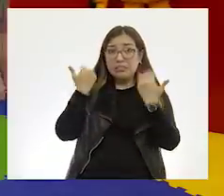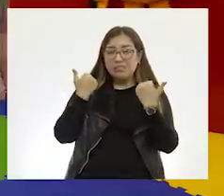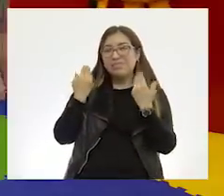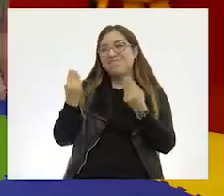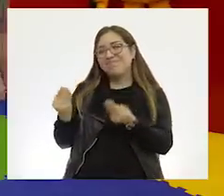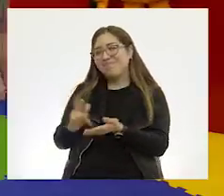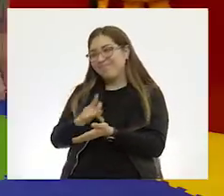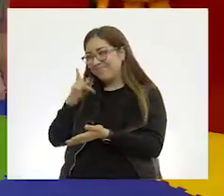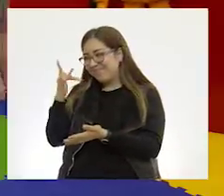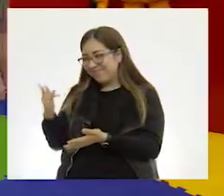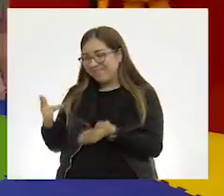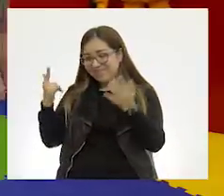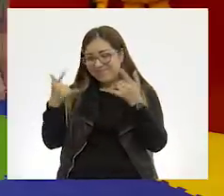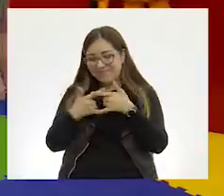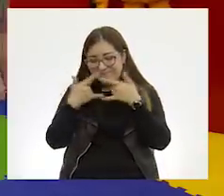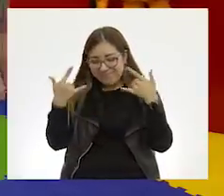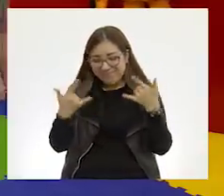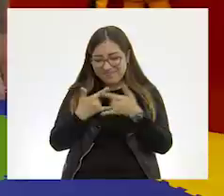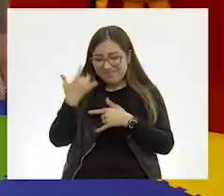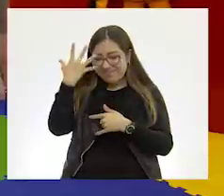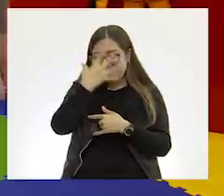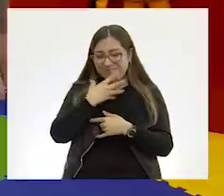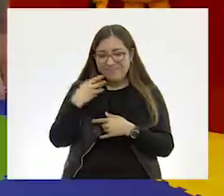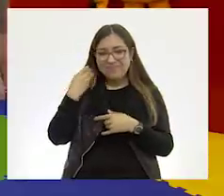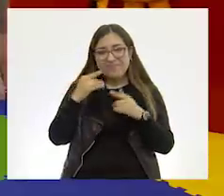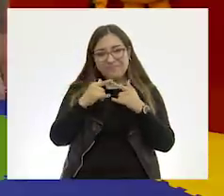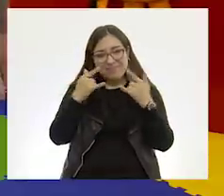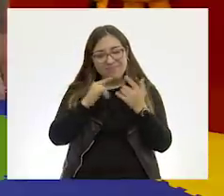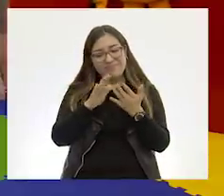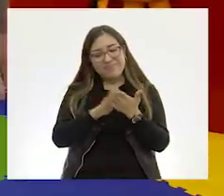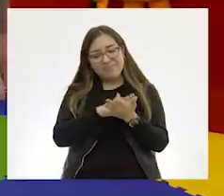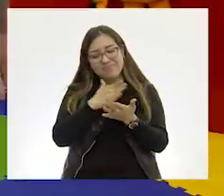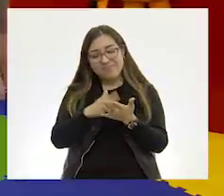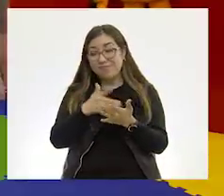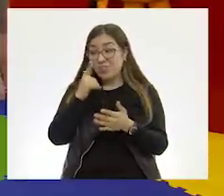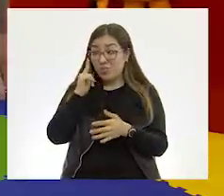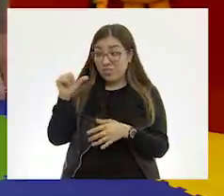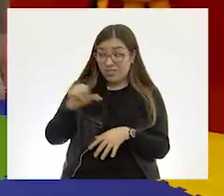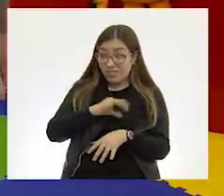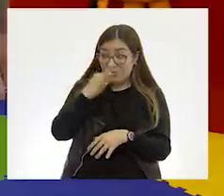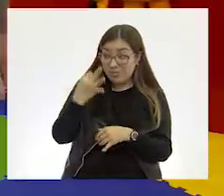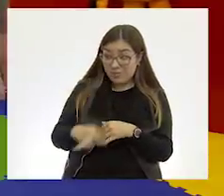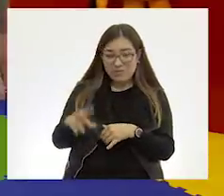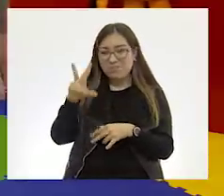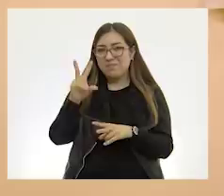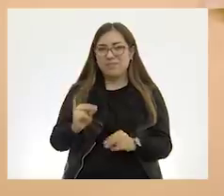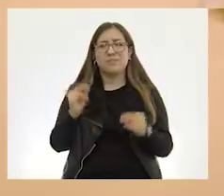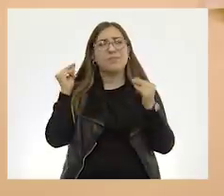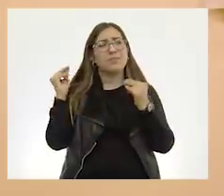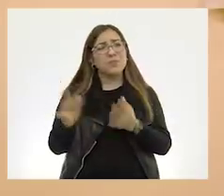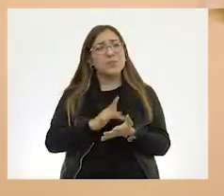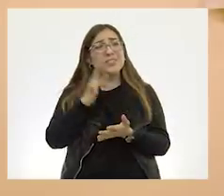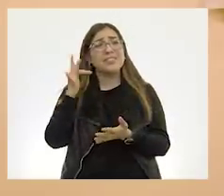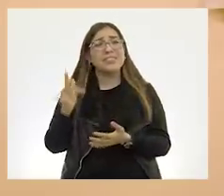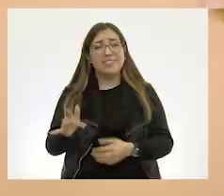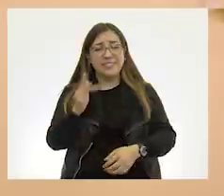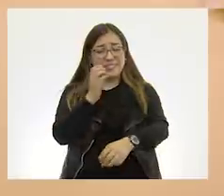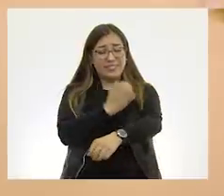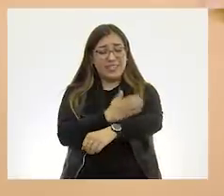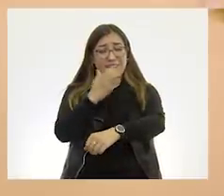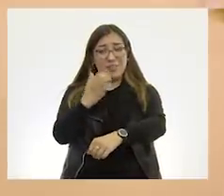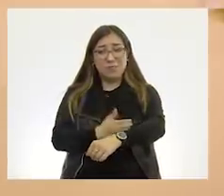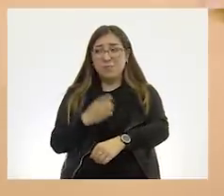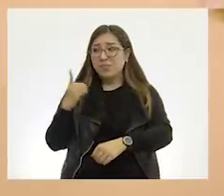Muchas gracias por compartir este hermoso cuento. Ojalá que no sea la última vez. Muchas gracias, Chirimboyo, por acompañarnos